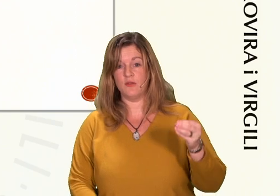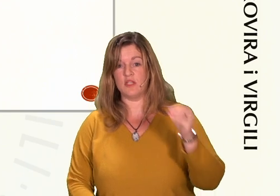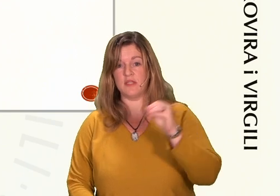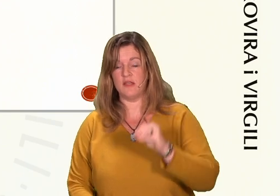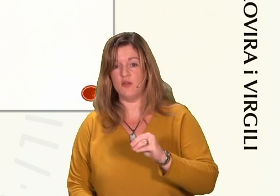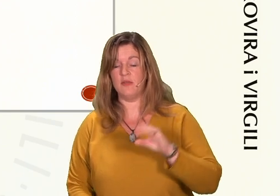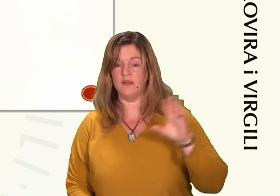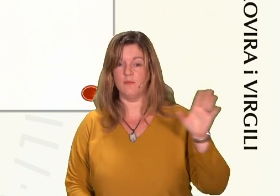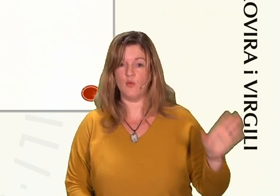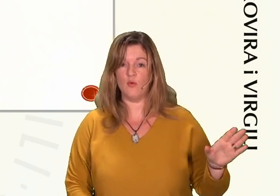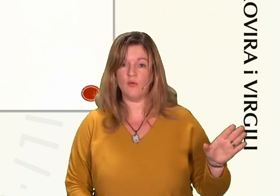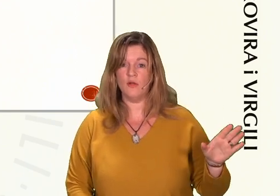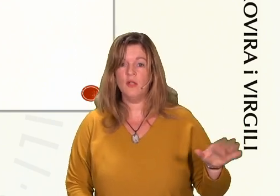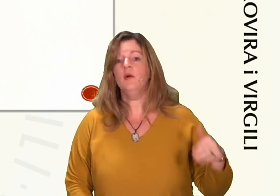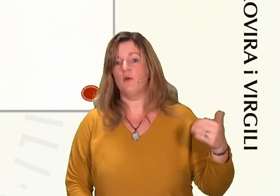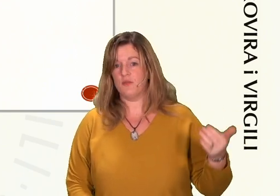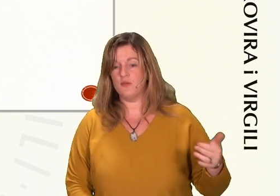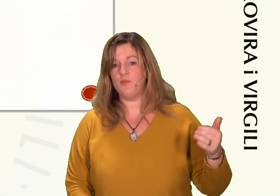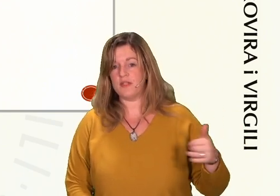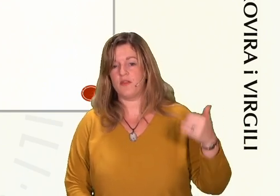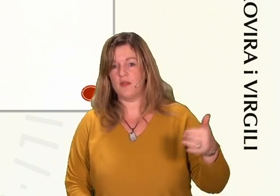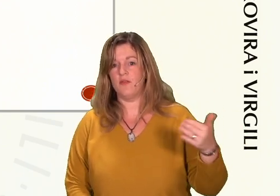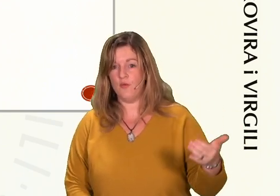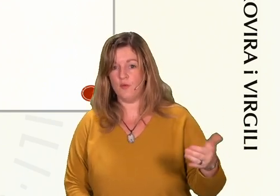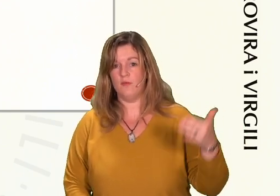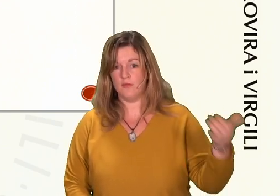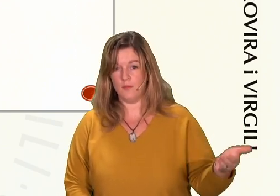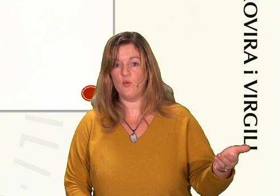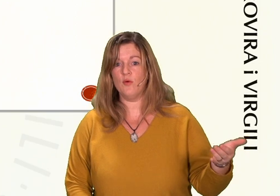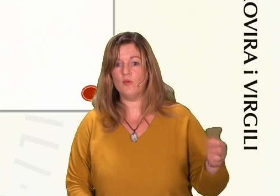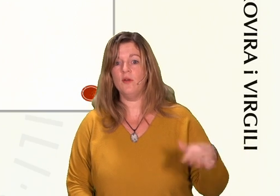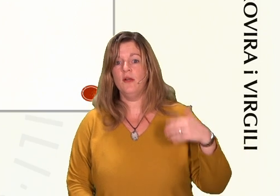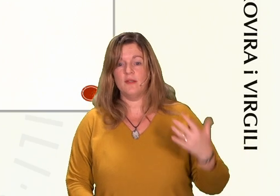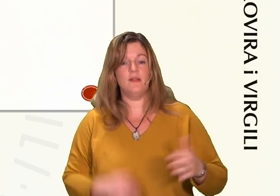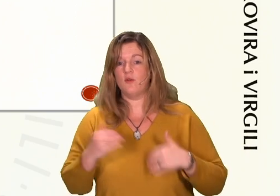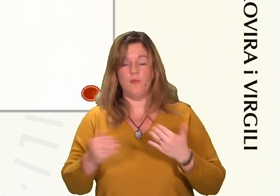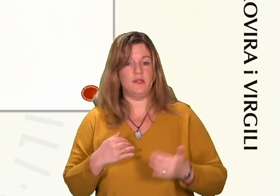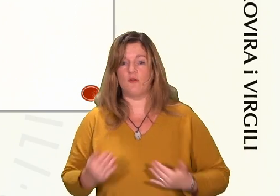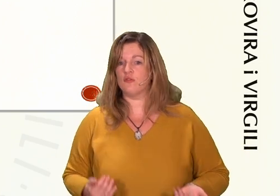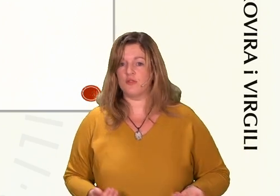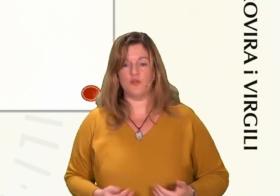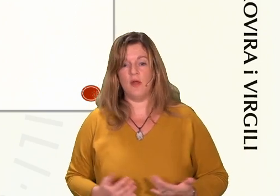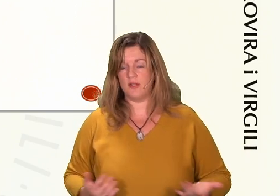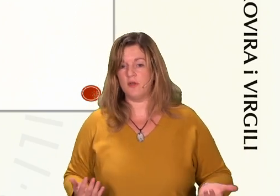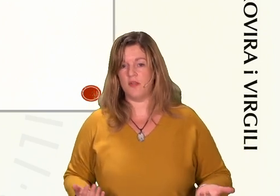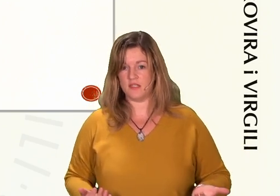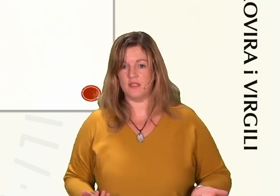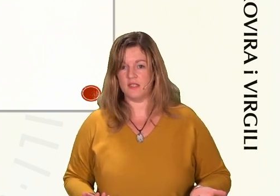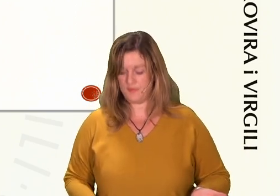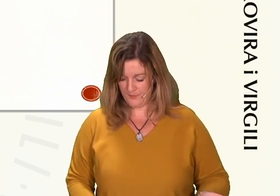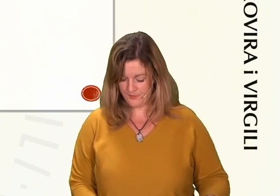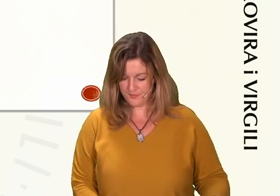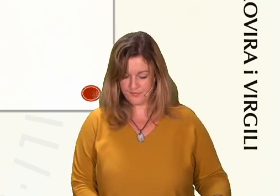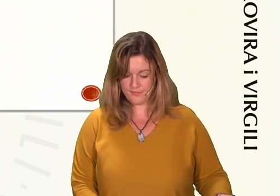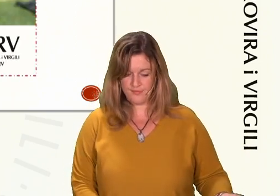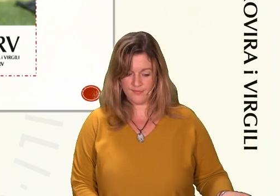estaréis viendo esta presentación mediante el módulo 1, por lo tanto podéis acceder al foro del módulo 1 y comentar con nosotros todo aquello que necesitéis.